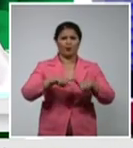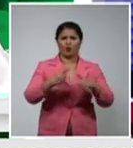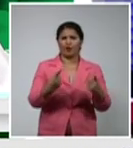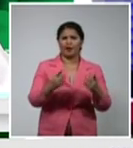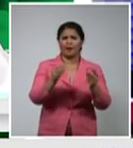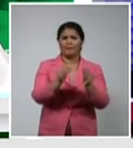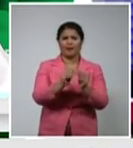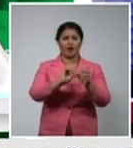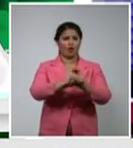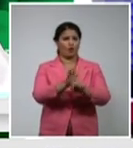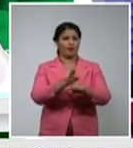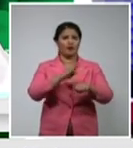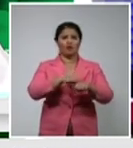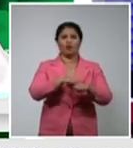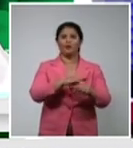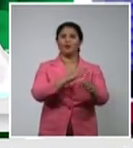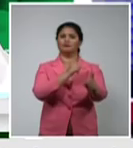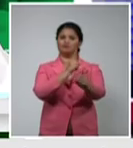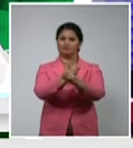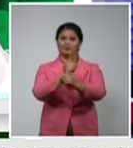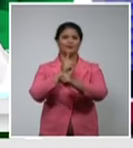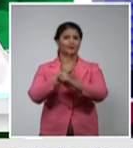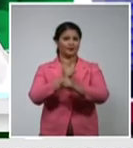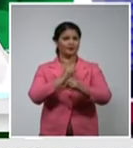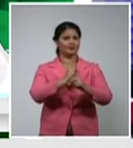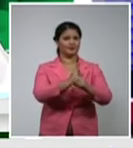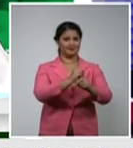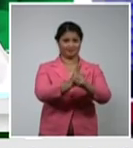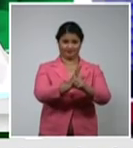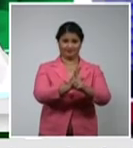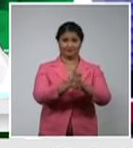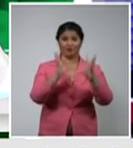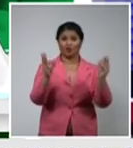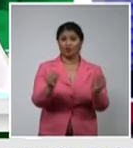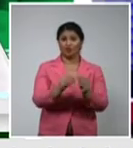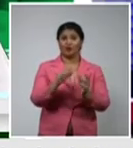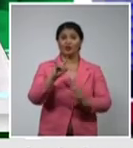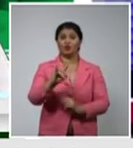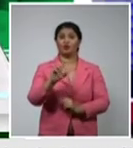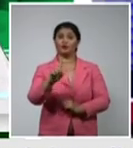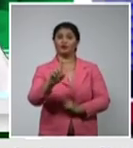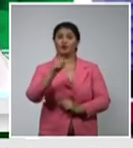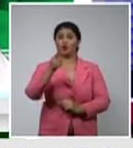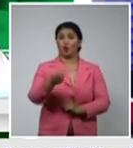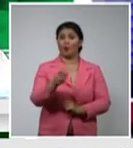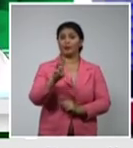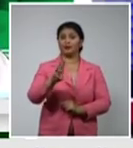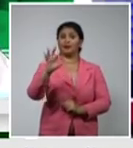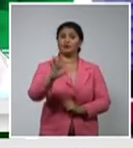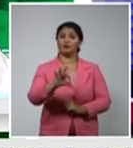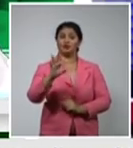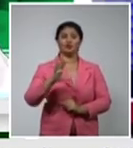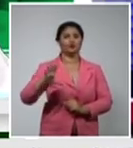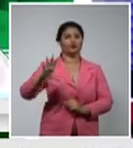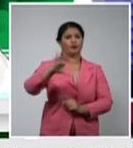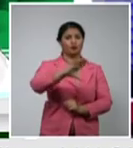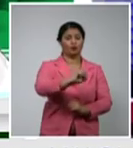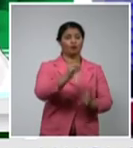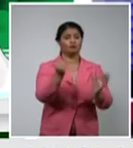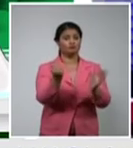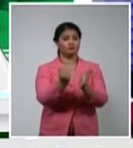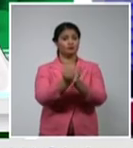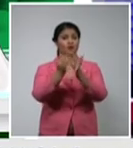este comportamiento ayer, pues ya el 91,3% de todos los diagnosticados en Cuba, pues han